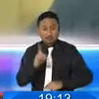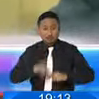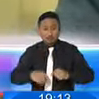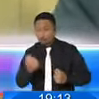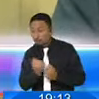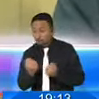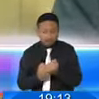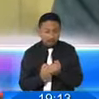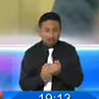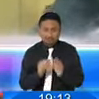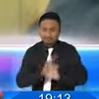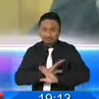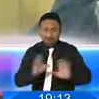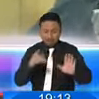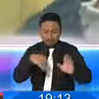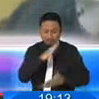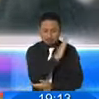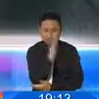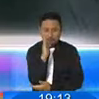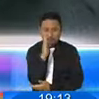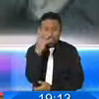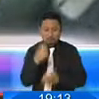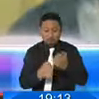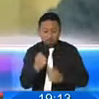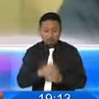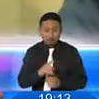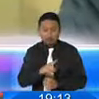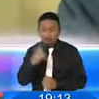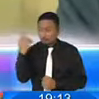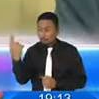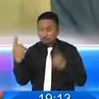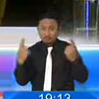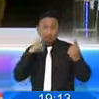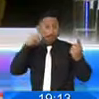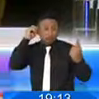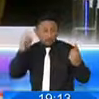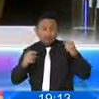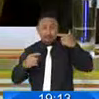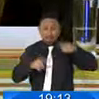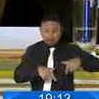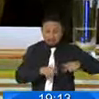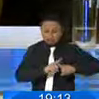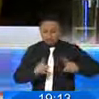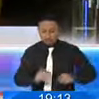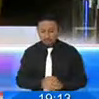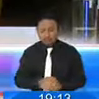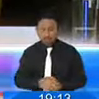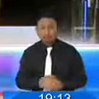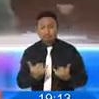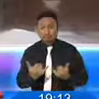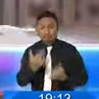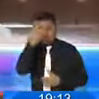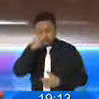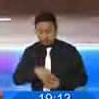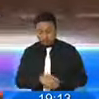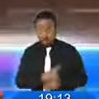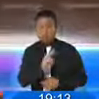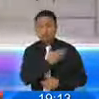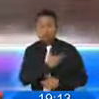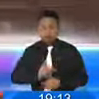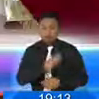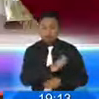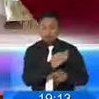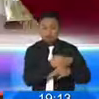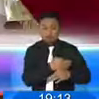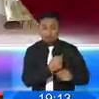posición Este no es un problema entre leninistas y correístas que la decisión de retirarle funciones al vicepresidente está